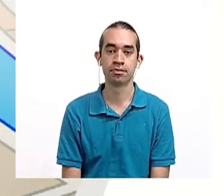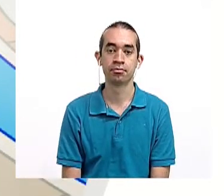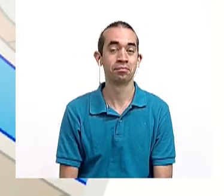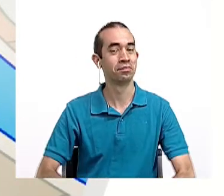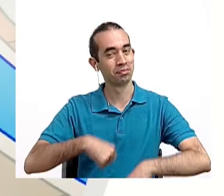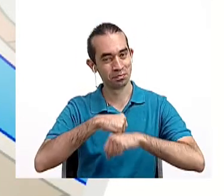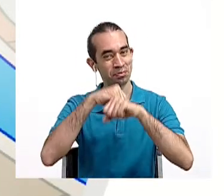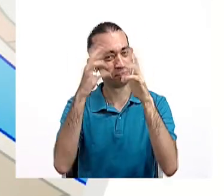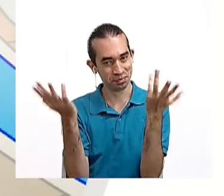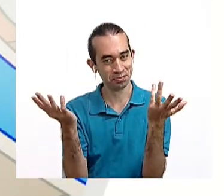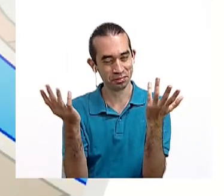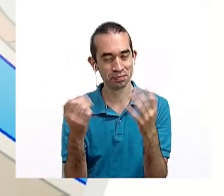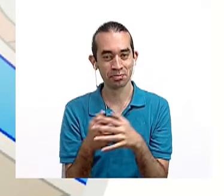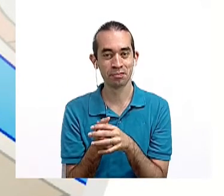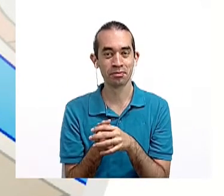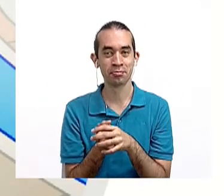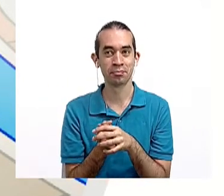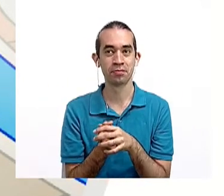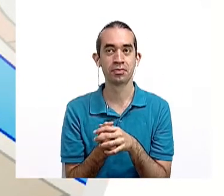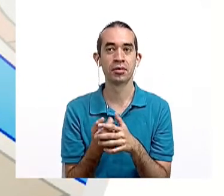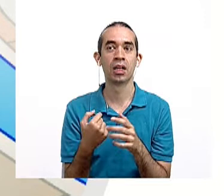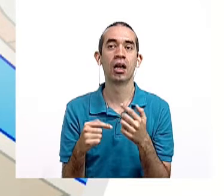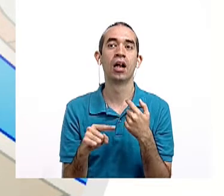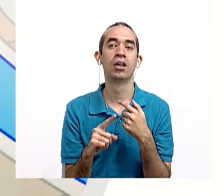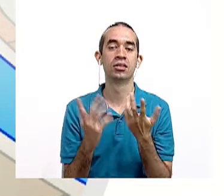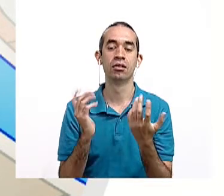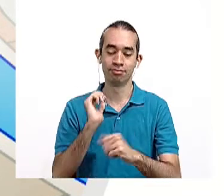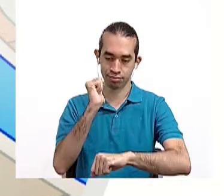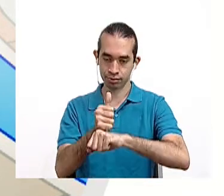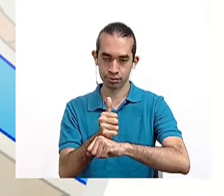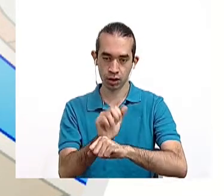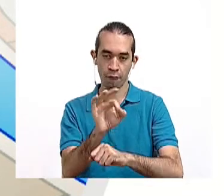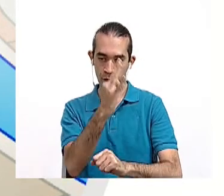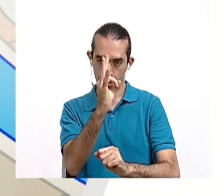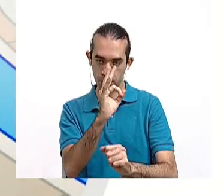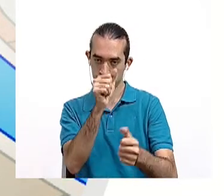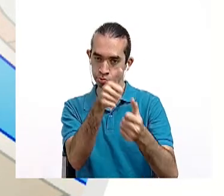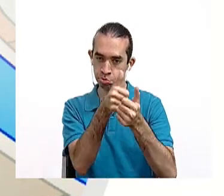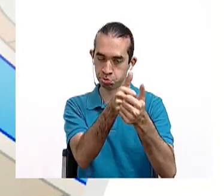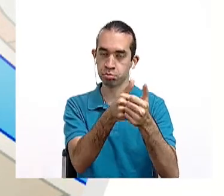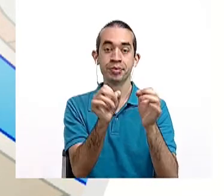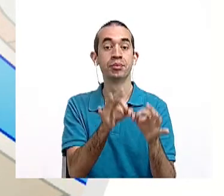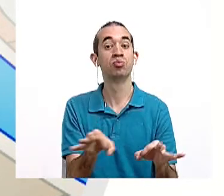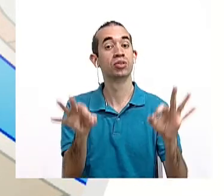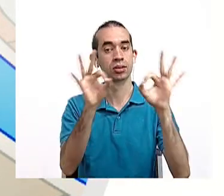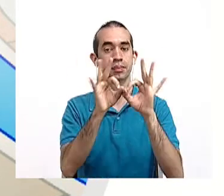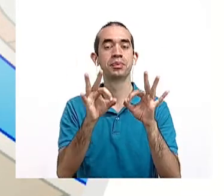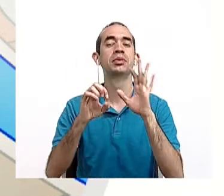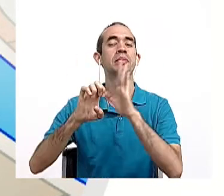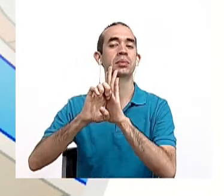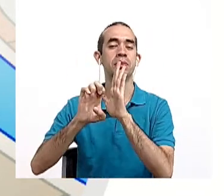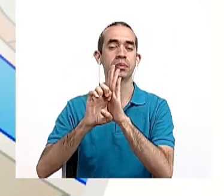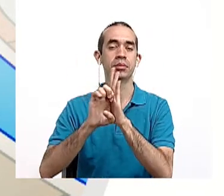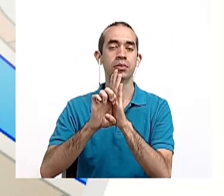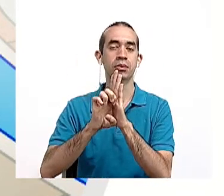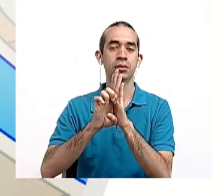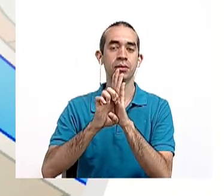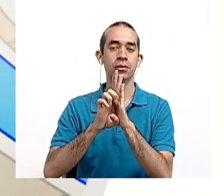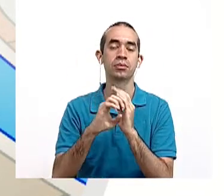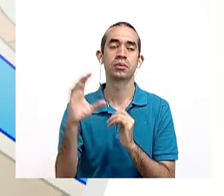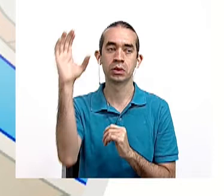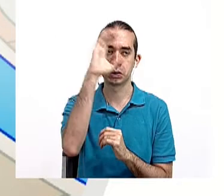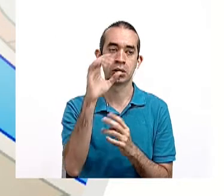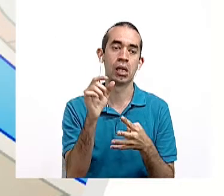Claro, encontraremos rutas ya establecidas y son importantes. Por ejemplo, buscar